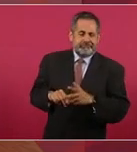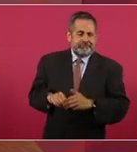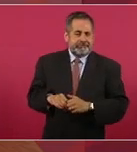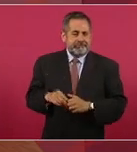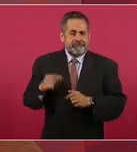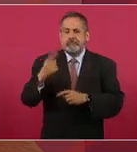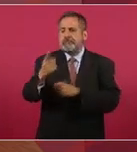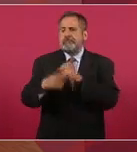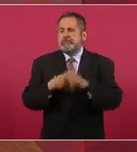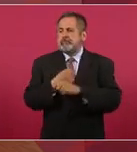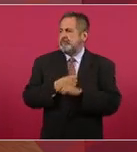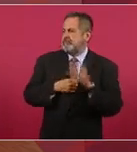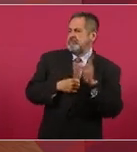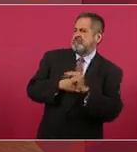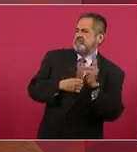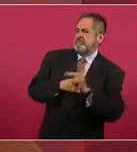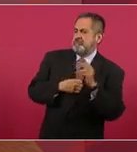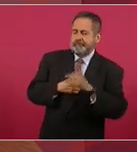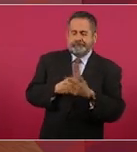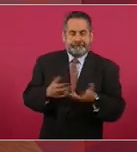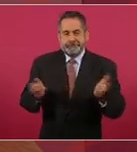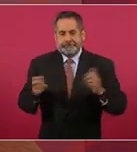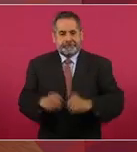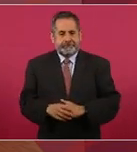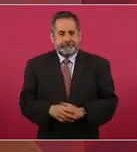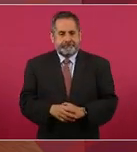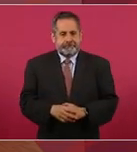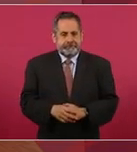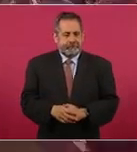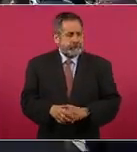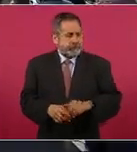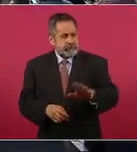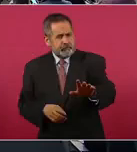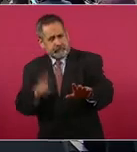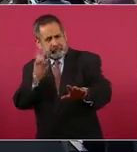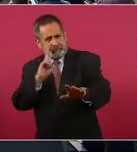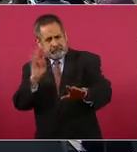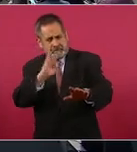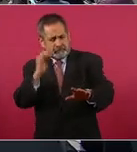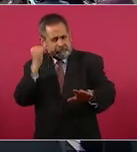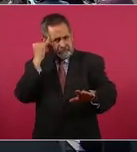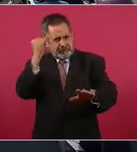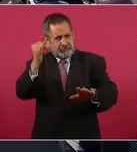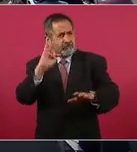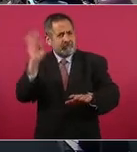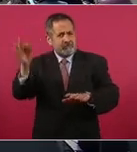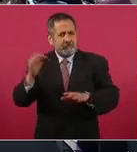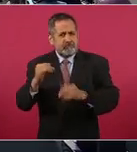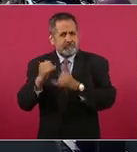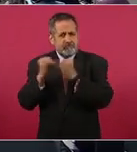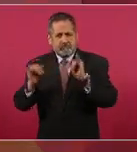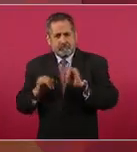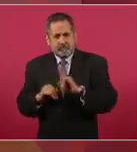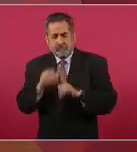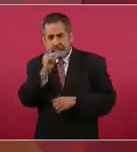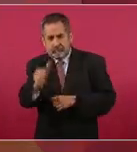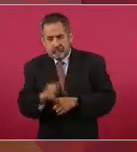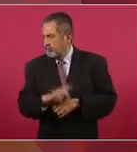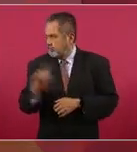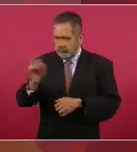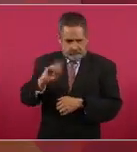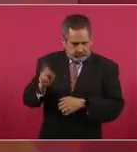el año próximo el Tren Maya. ¿Sería posible que pudiera no inaugurarse el próximo año? Claro que vamos a inaugurar el Tren